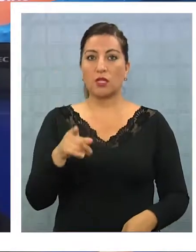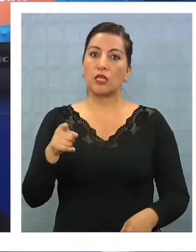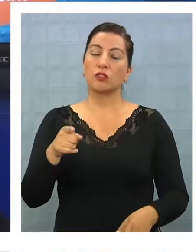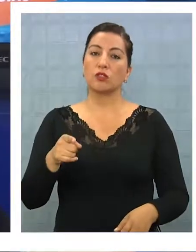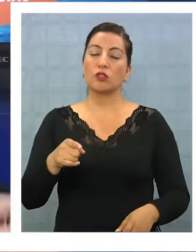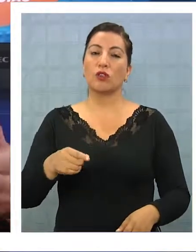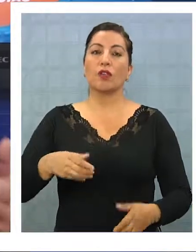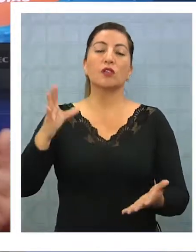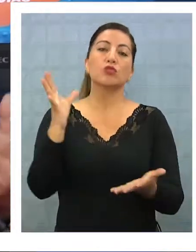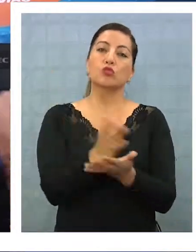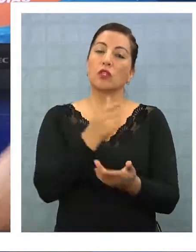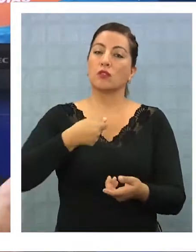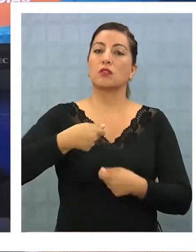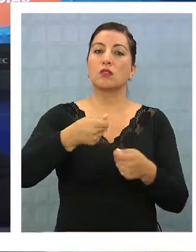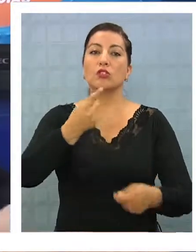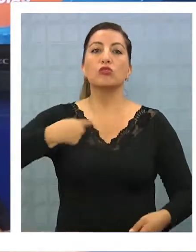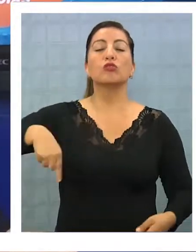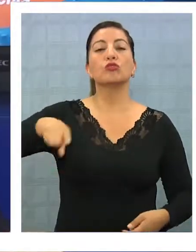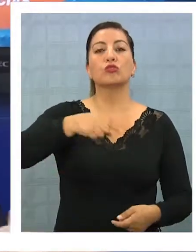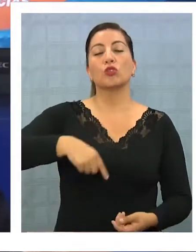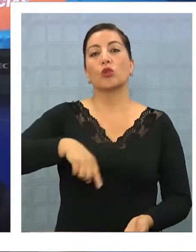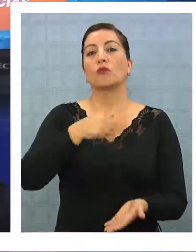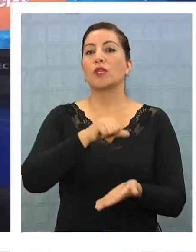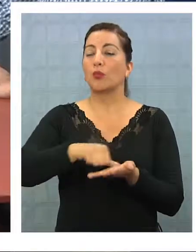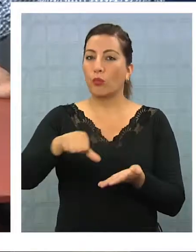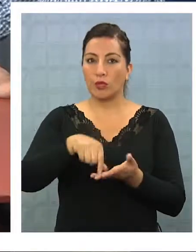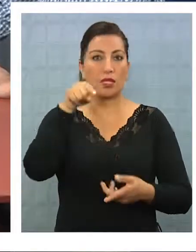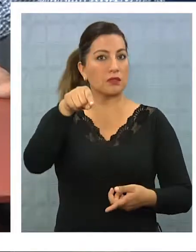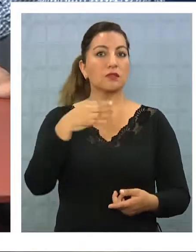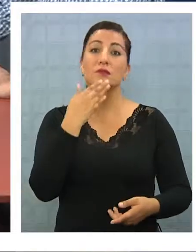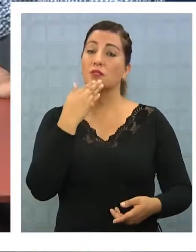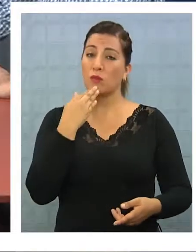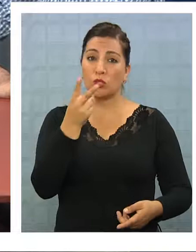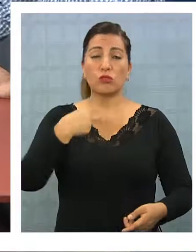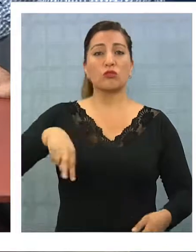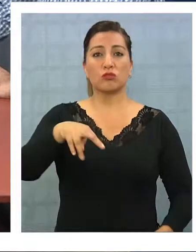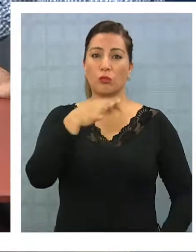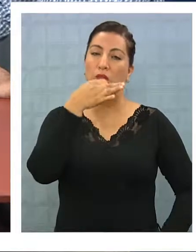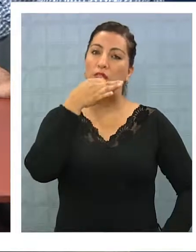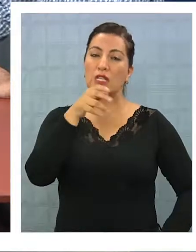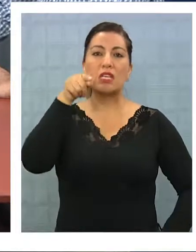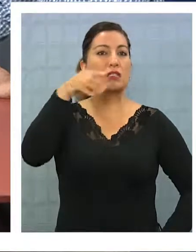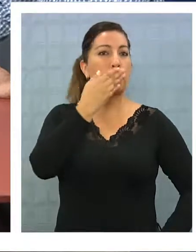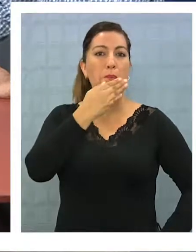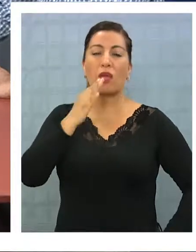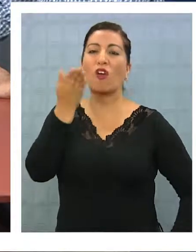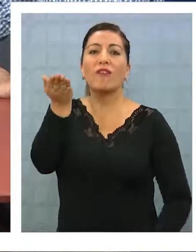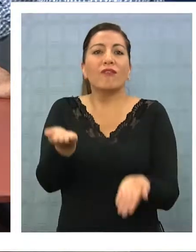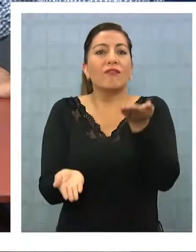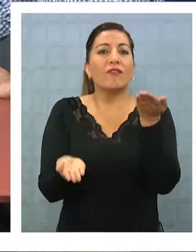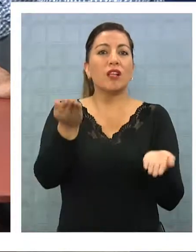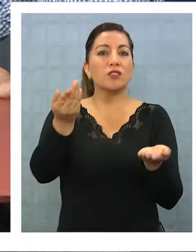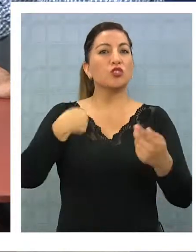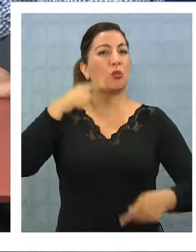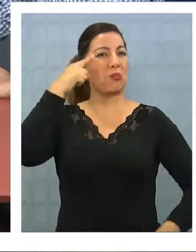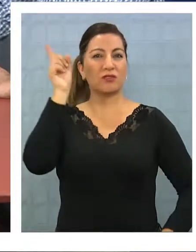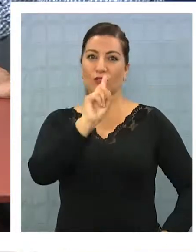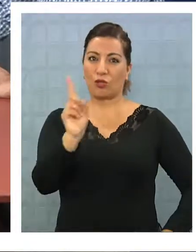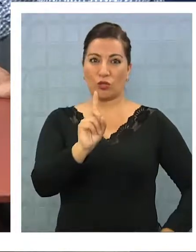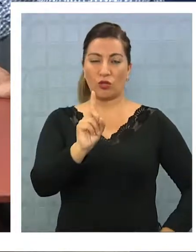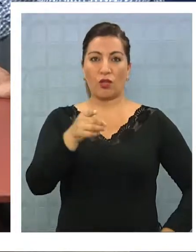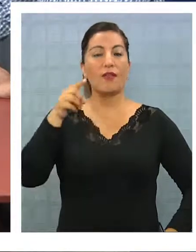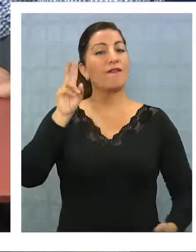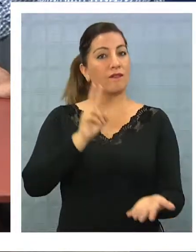la renta nacional, digamos, de todos nosotros a través de los impuestos. Eso efectivamente uno puede decir, ¿es el mejor balance? Yo pienso que no, yo pienso